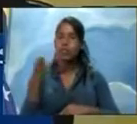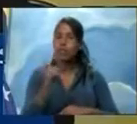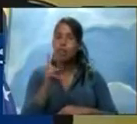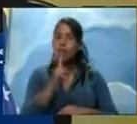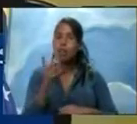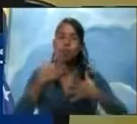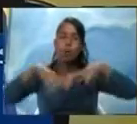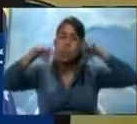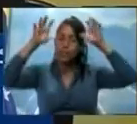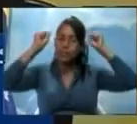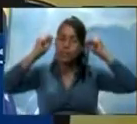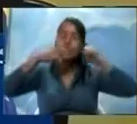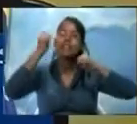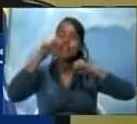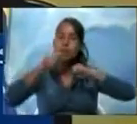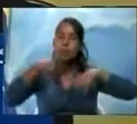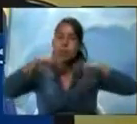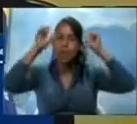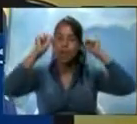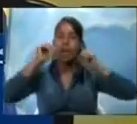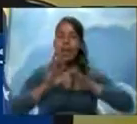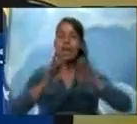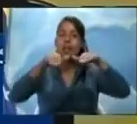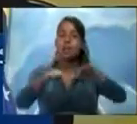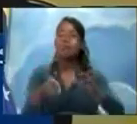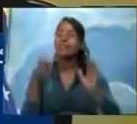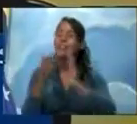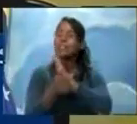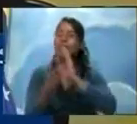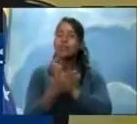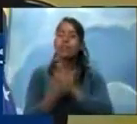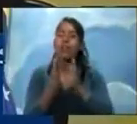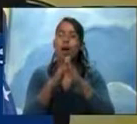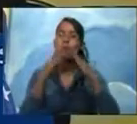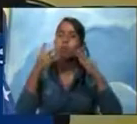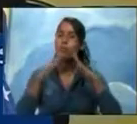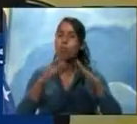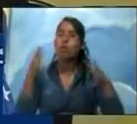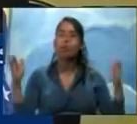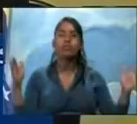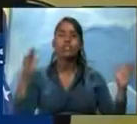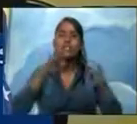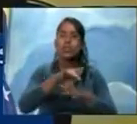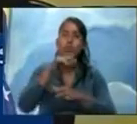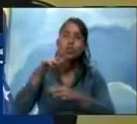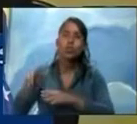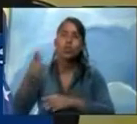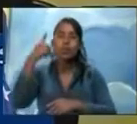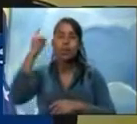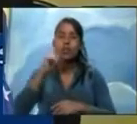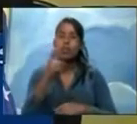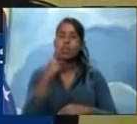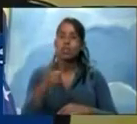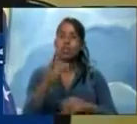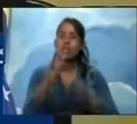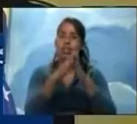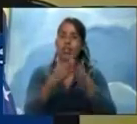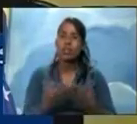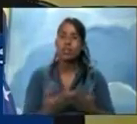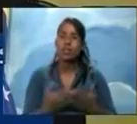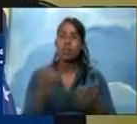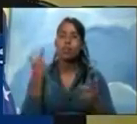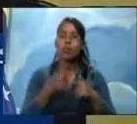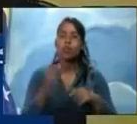hemos aprendido es que el mar representa multitud. Y para no decir que lo dice la Biblia, pero